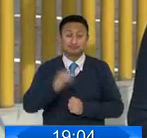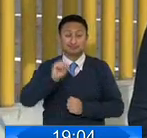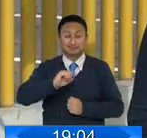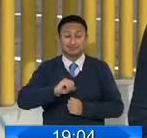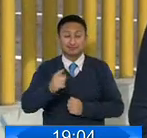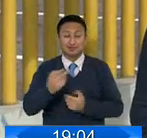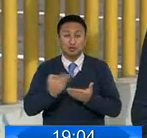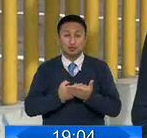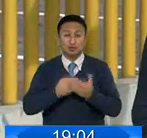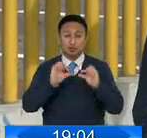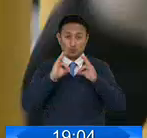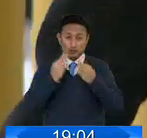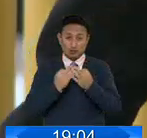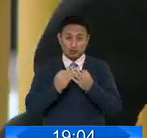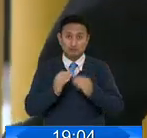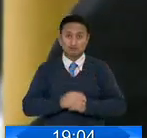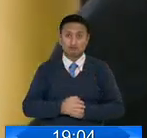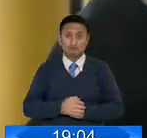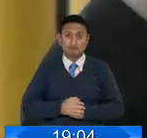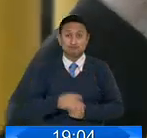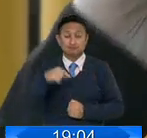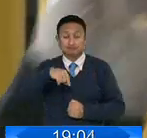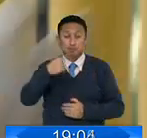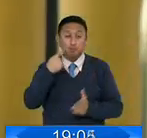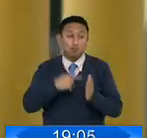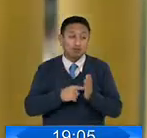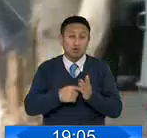familiares, para evitar que en el caso de que alguien tenga